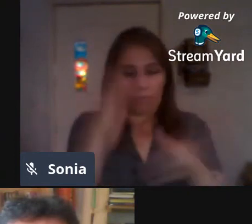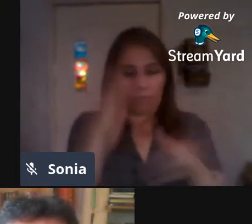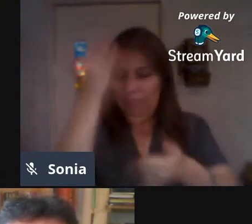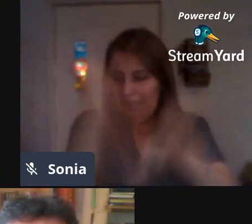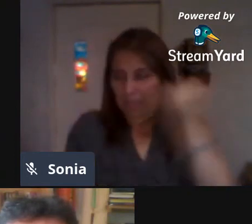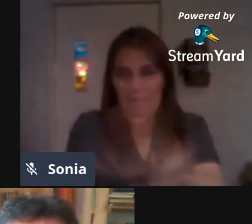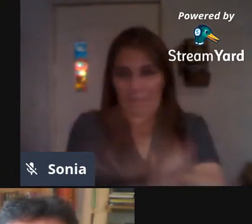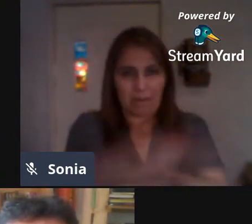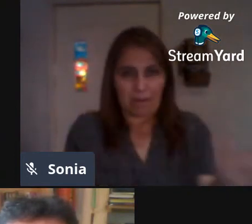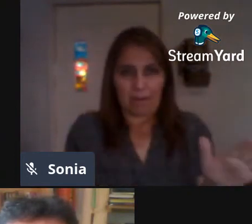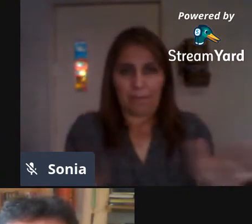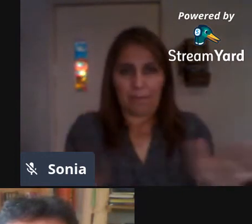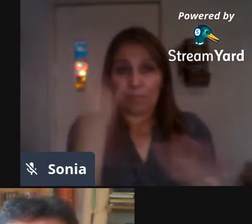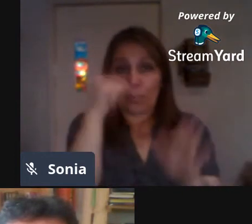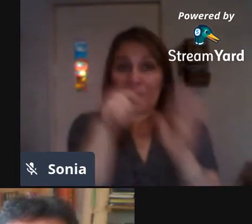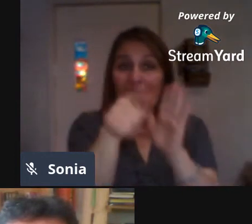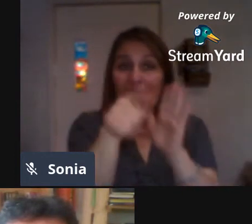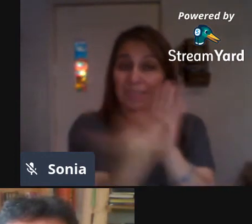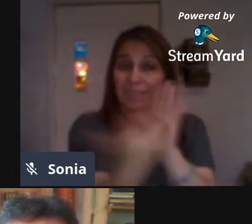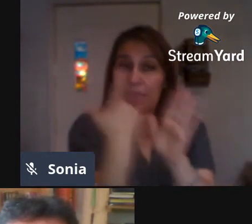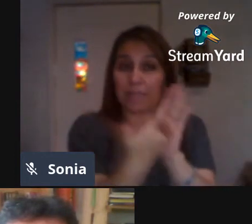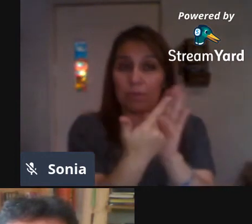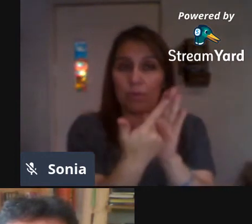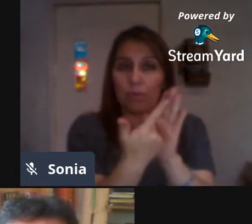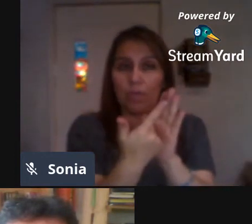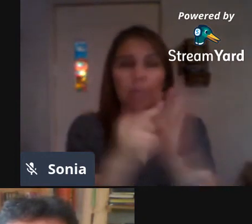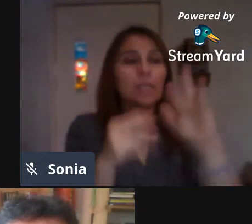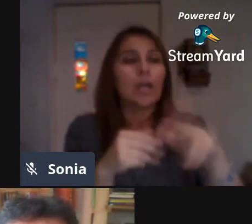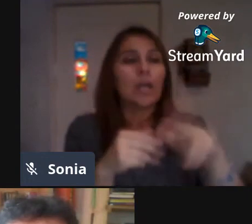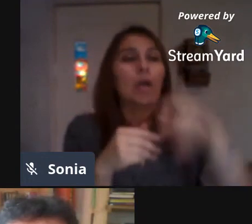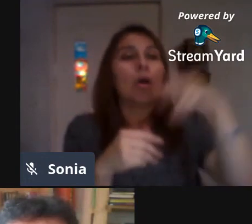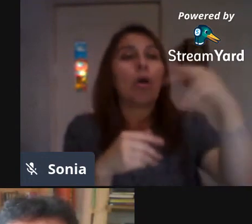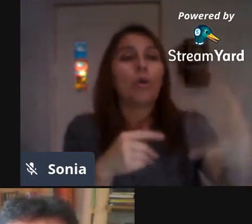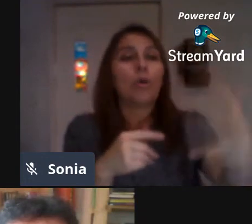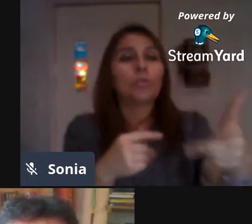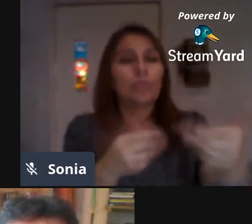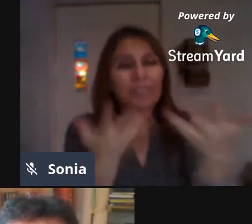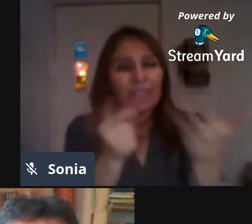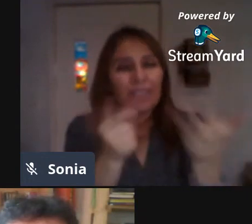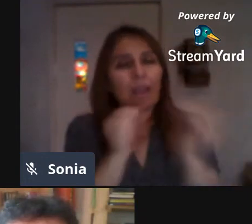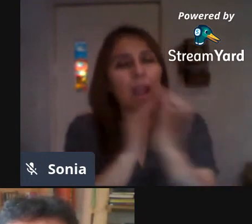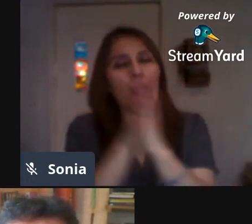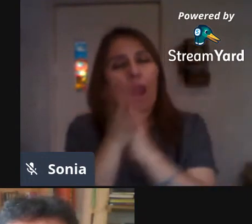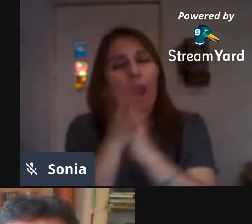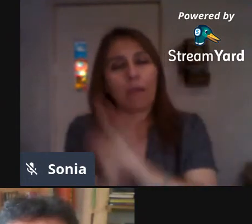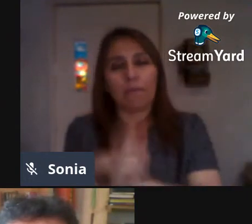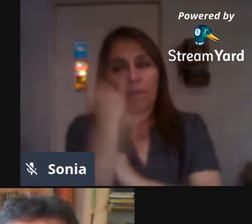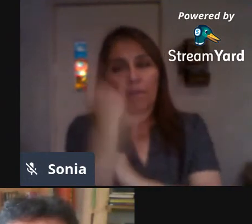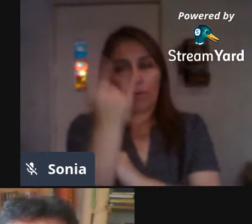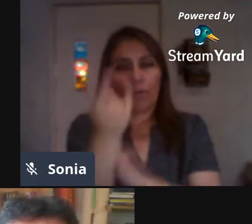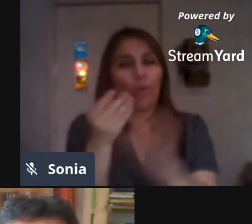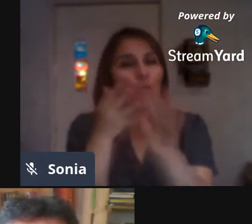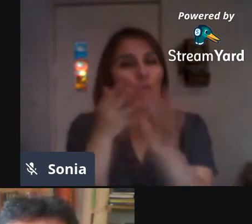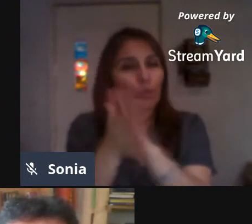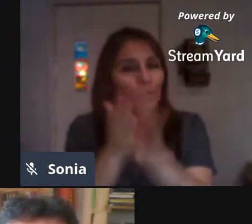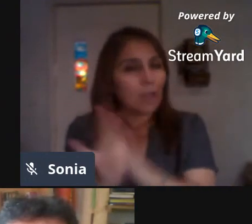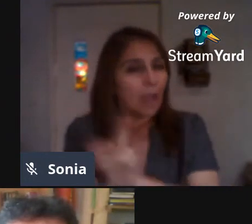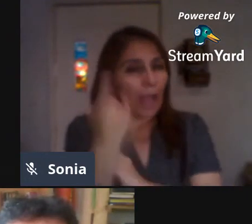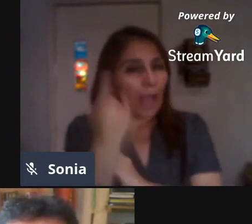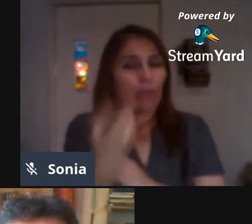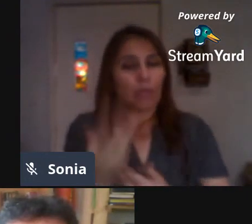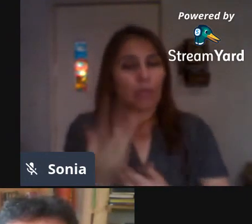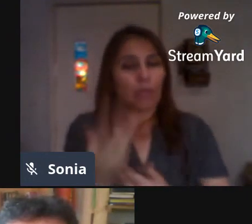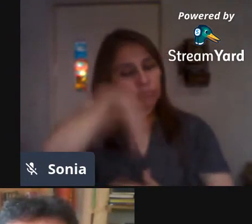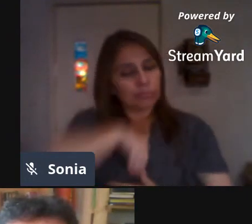deja escuchar ese otro que tiene algo por decir esto y por contar y que tiene una historia y que se